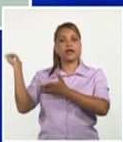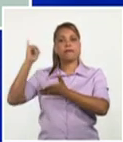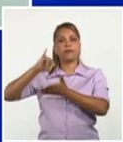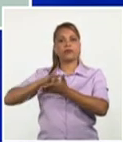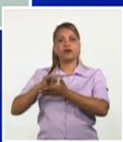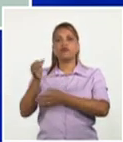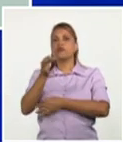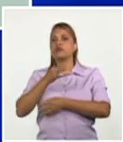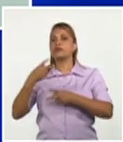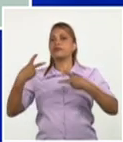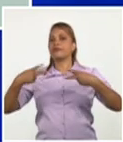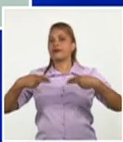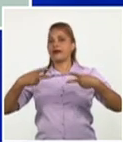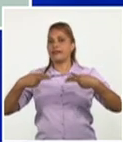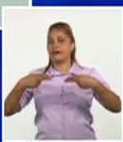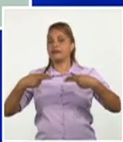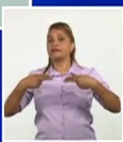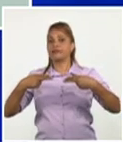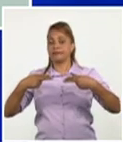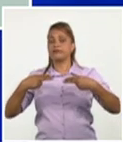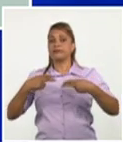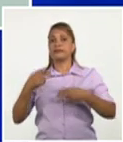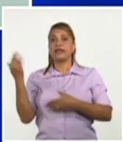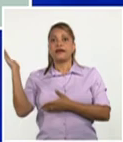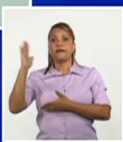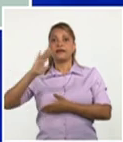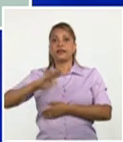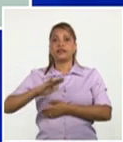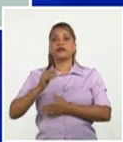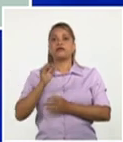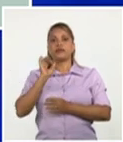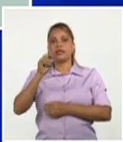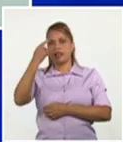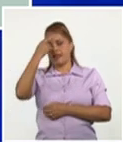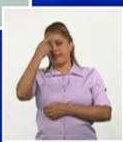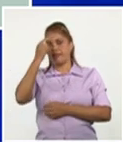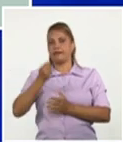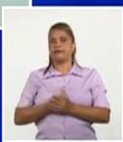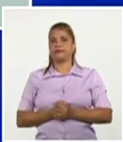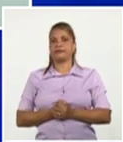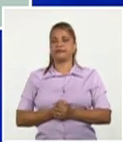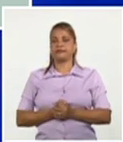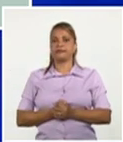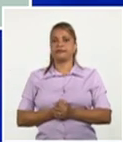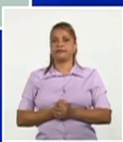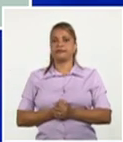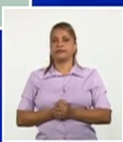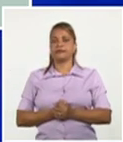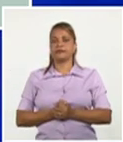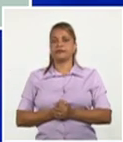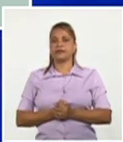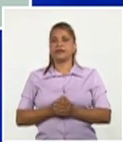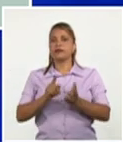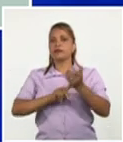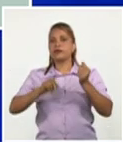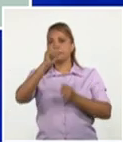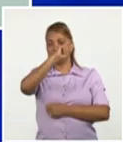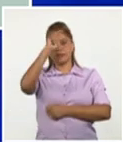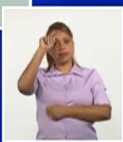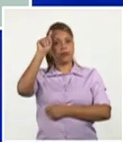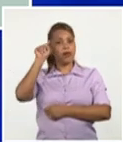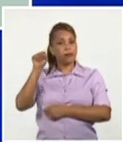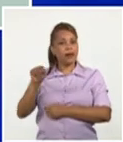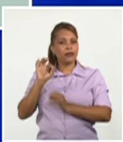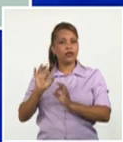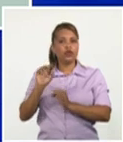Cárdenas, viajeros indios procedentes de este país. En Santi Espíritus se diagnostican